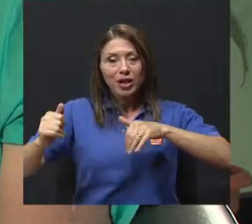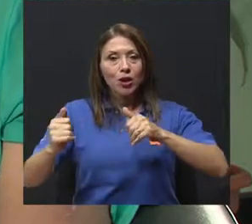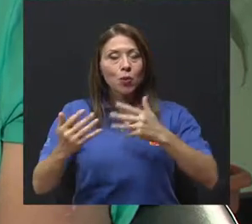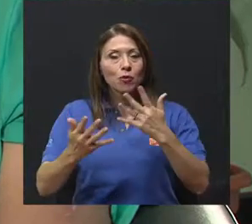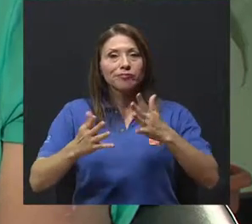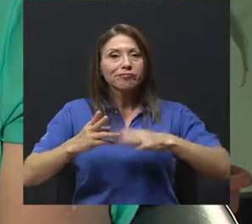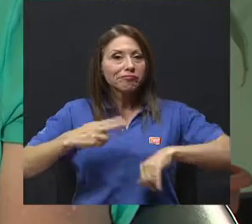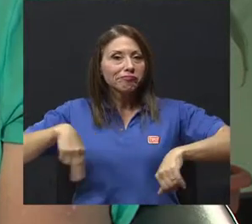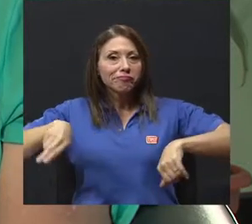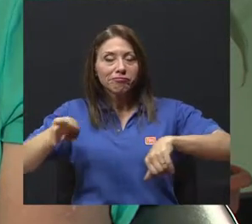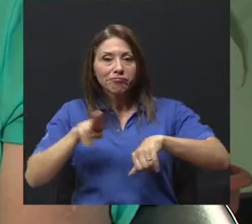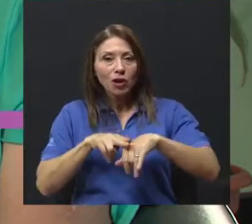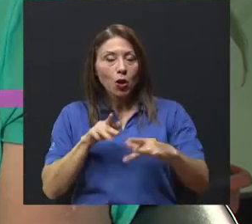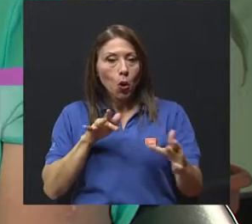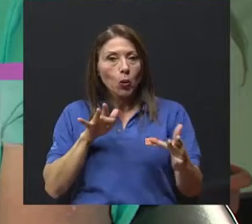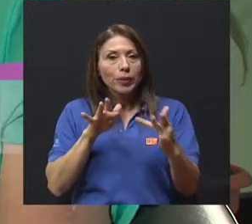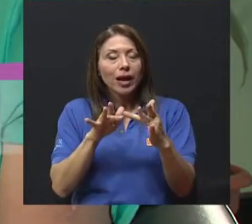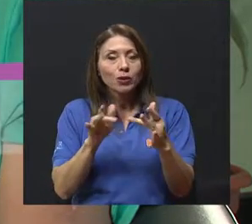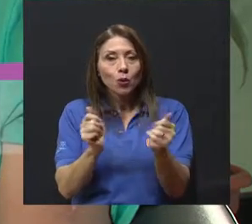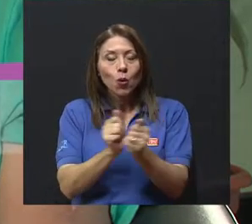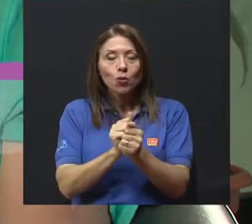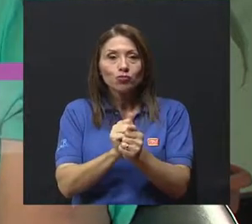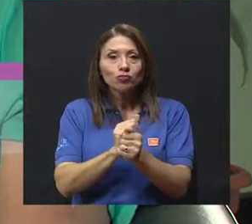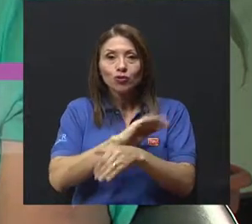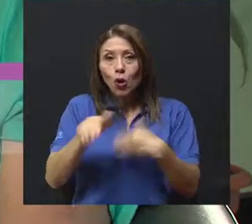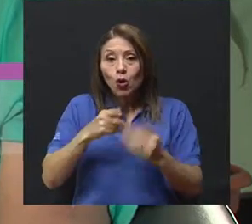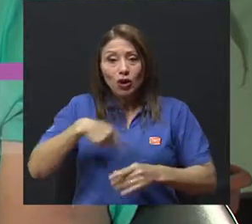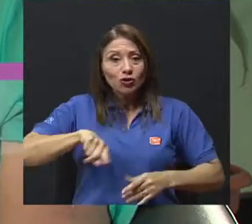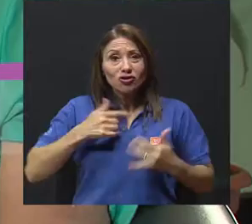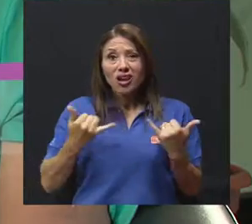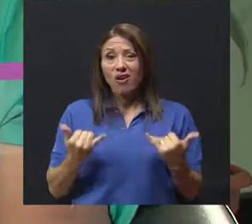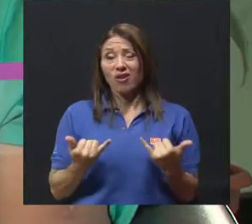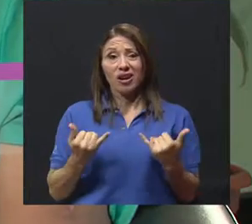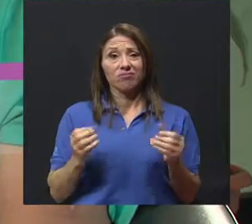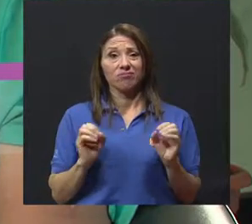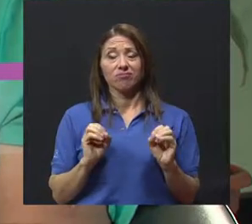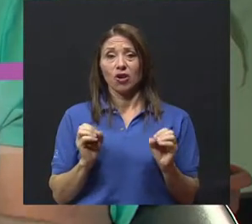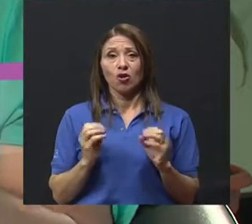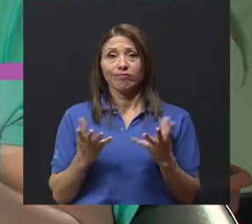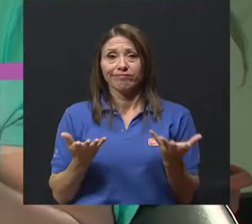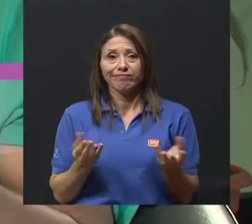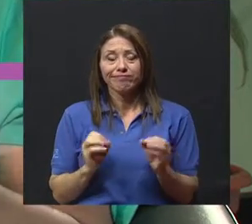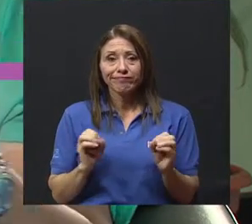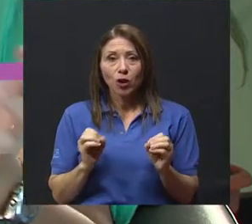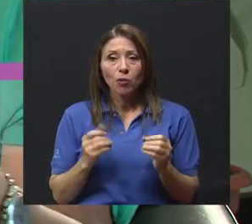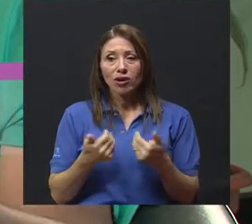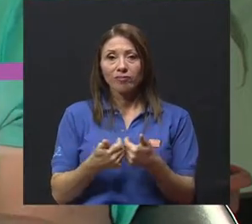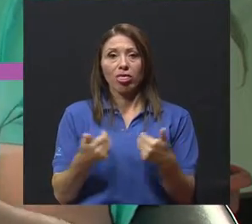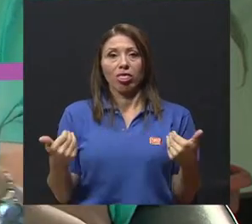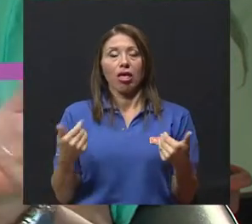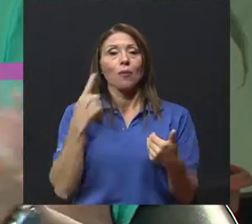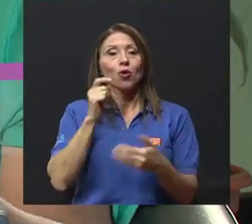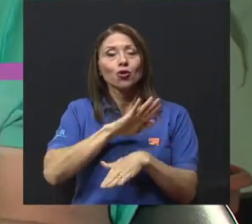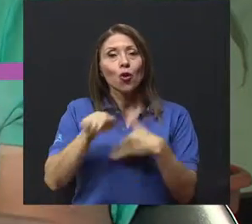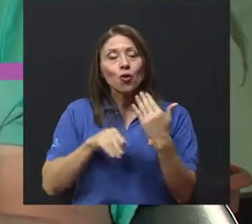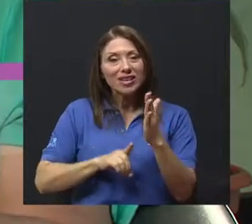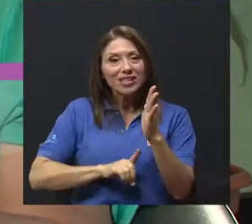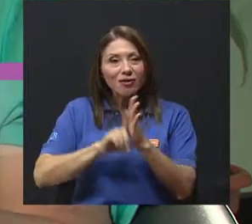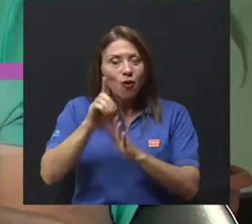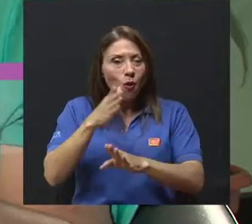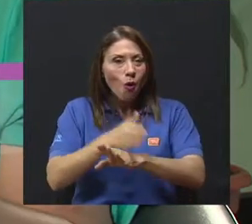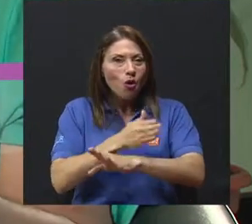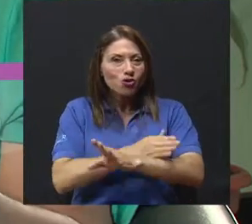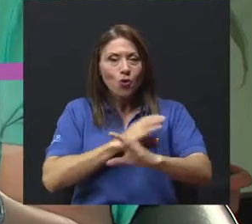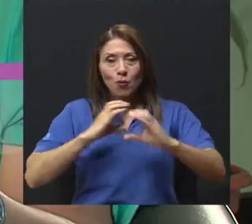que realmente hemos perdido mucho en este polo por todo el desarrollo de las comunicaciones